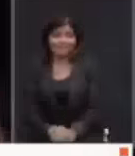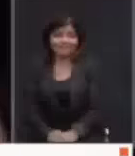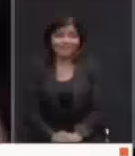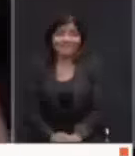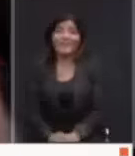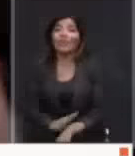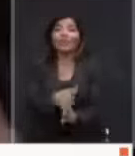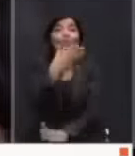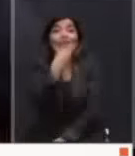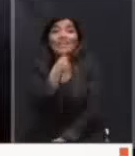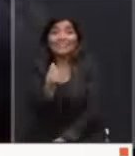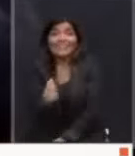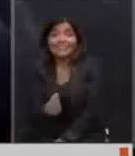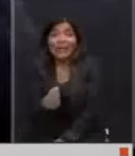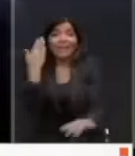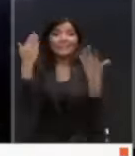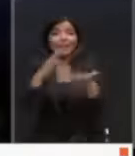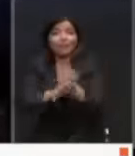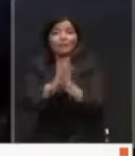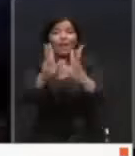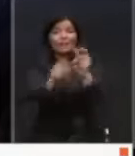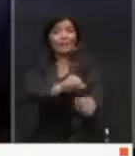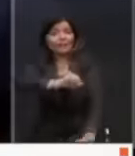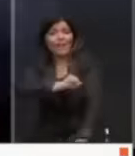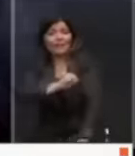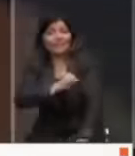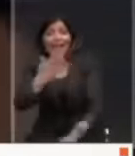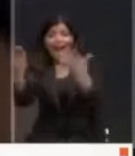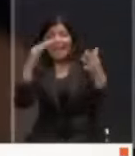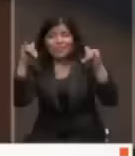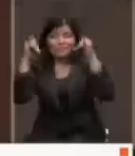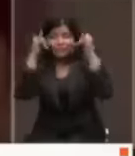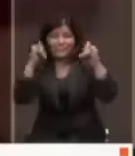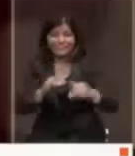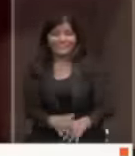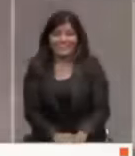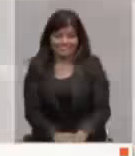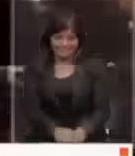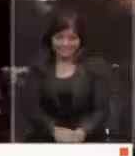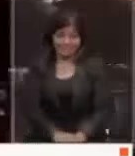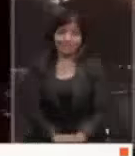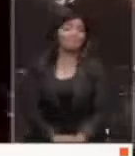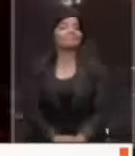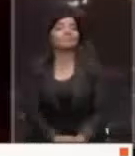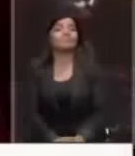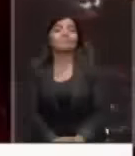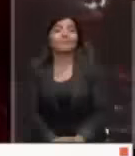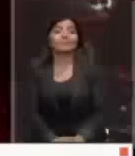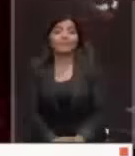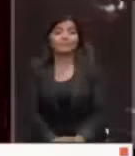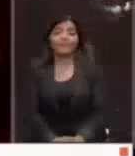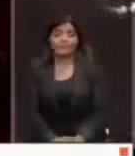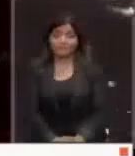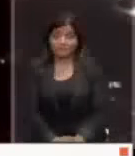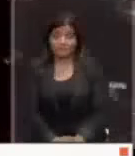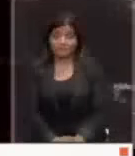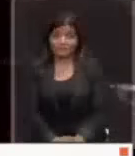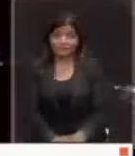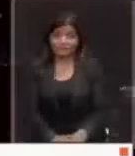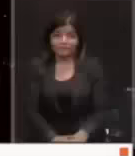todo lindo saludos para toda mi familia de Santiago que lo pasen bien bueno eso